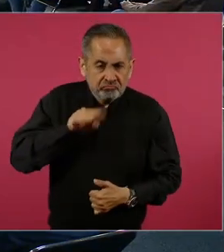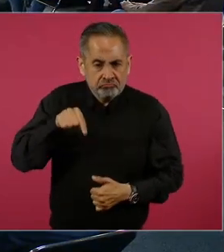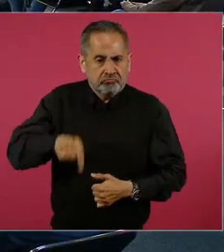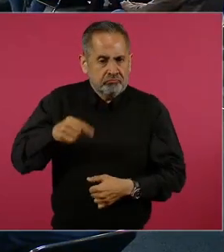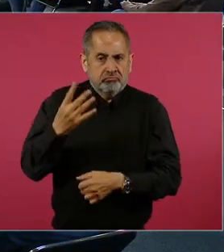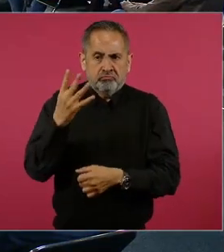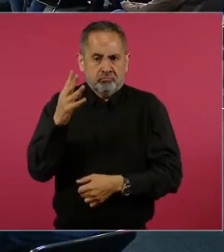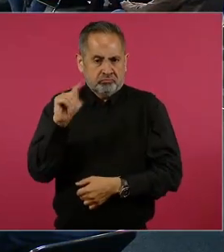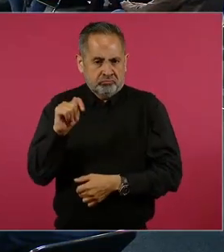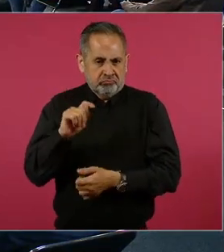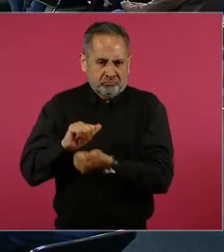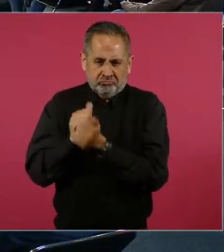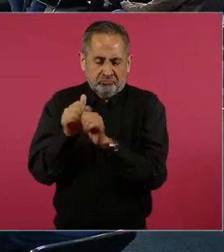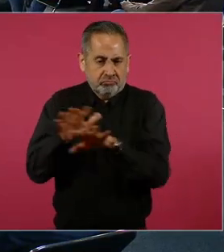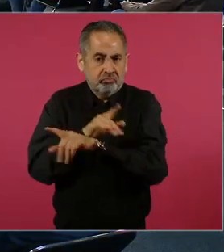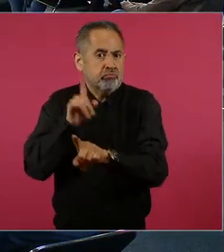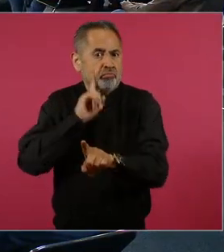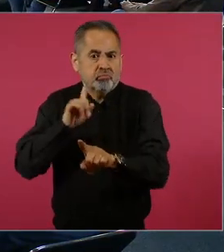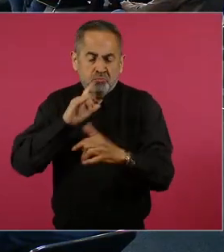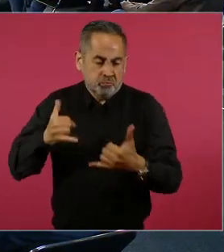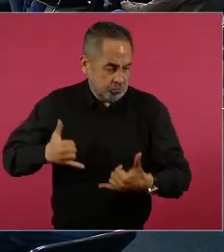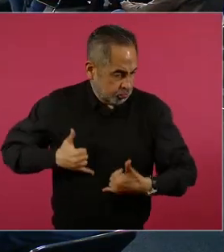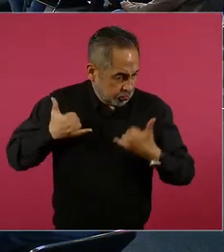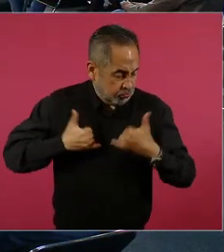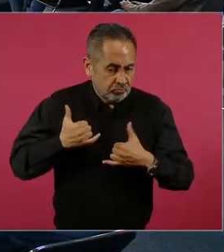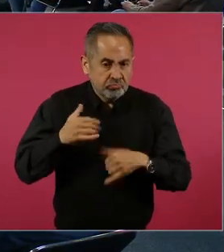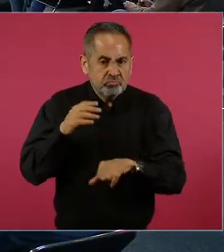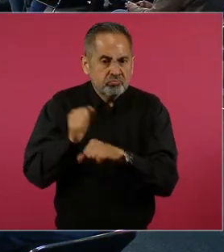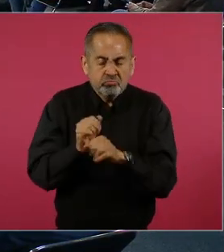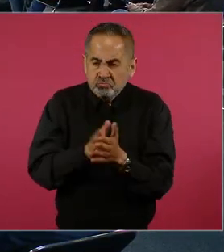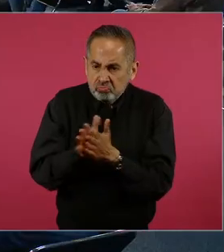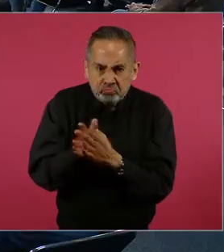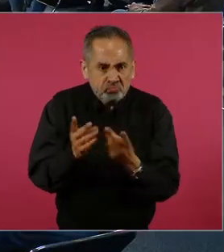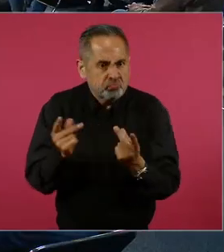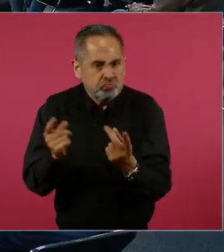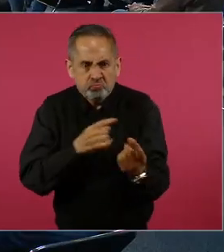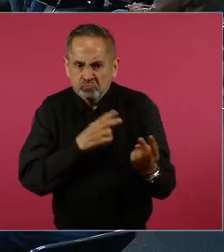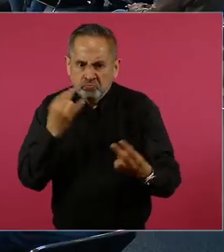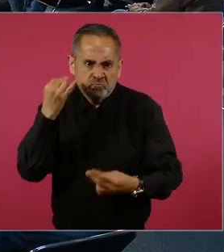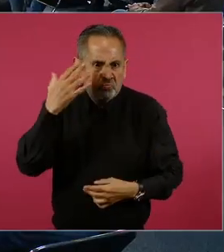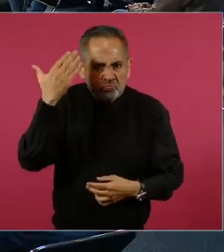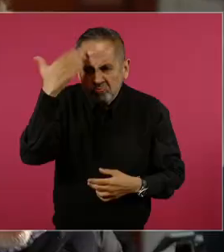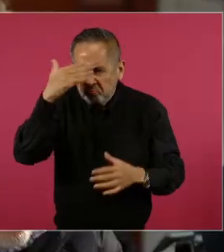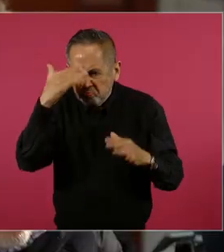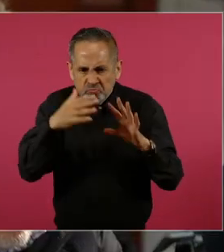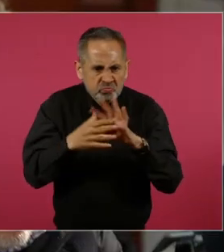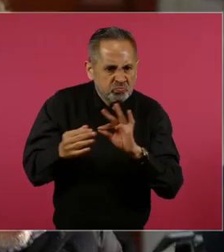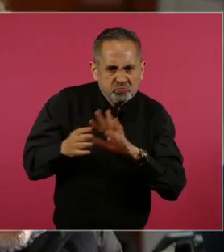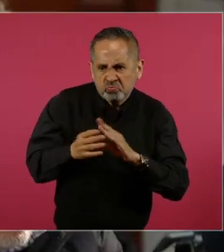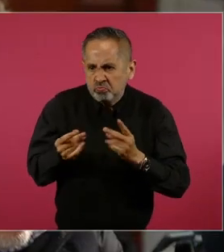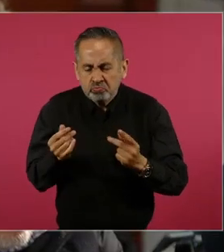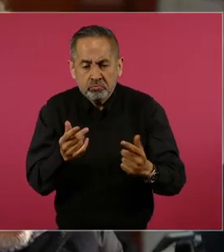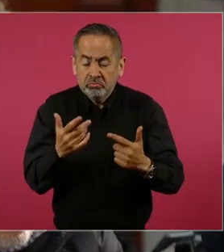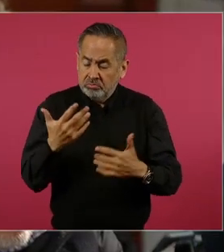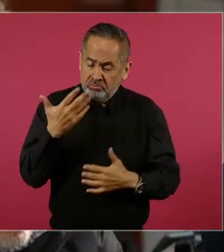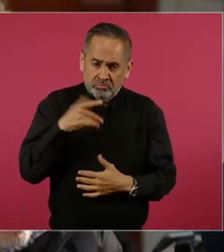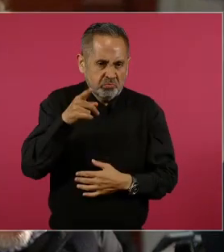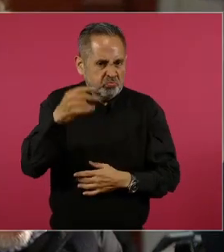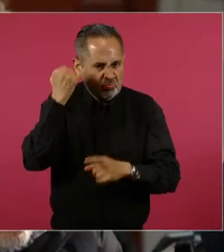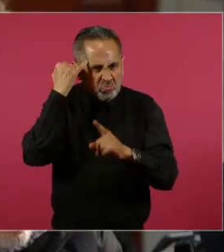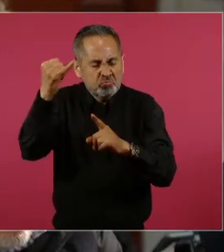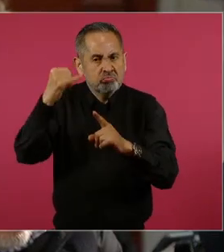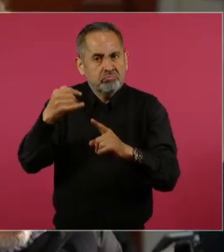transformación. Una mujer muy joven, pero con un gran entusiasmo y con una